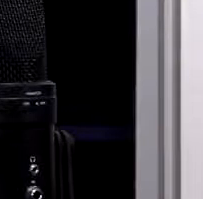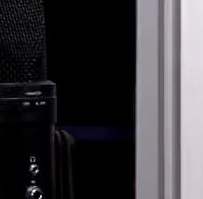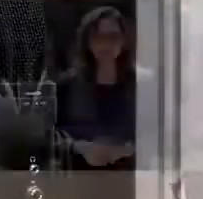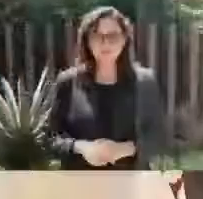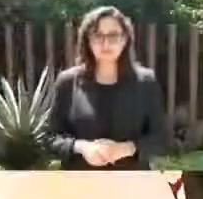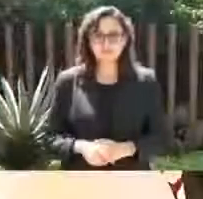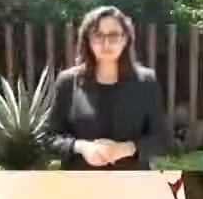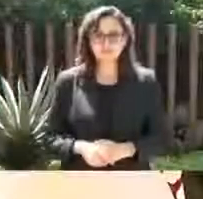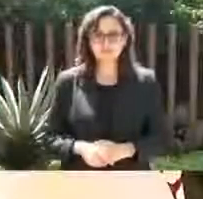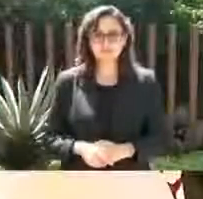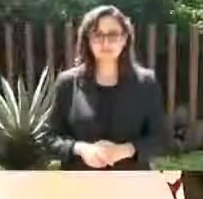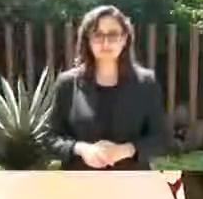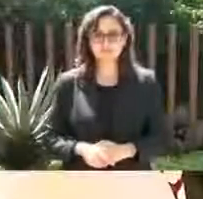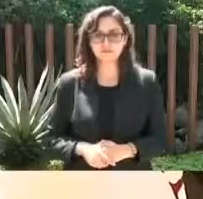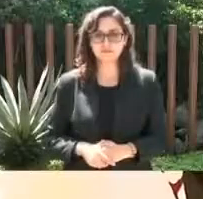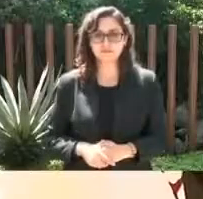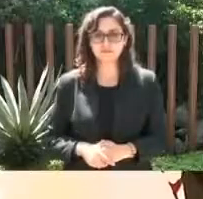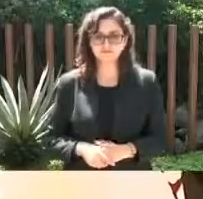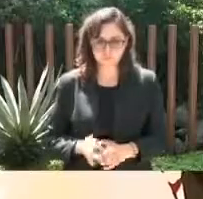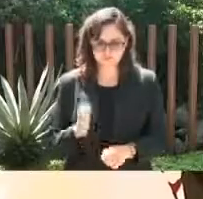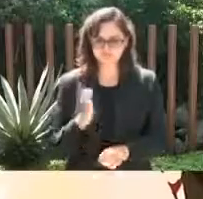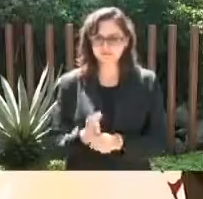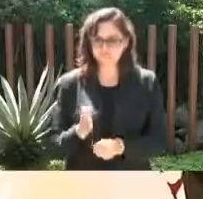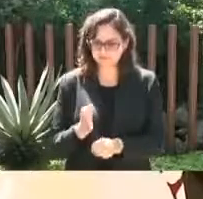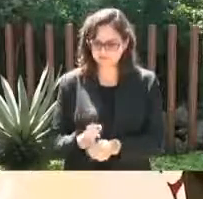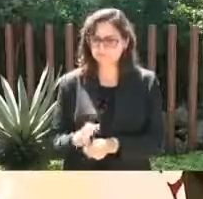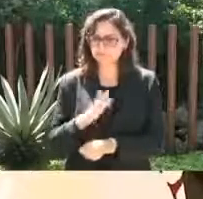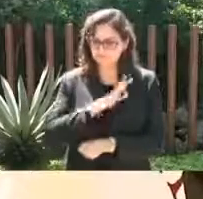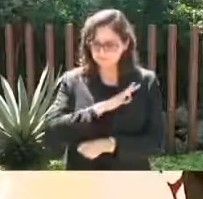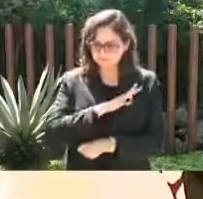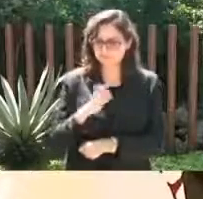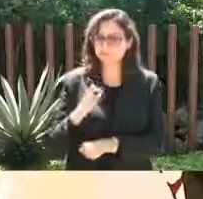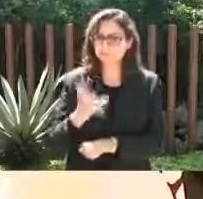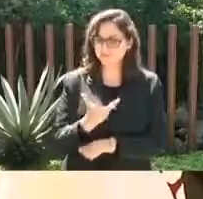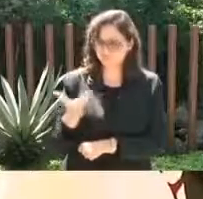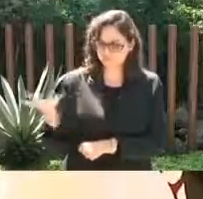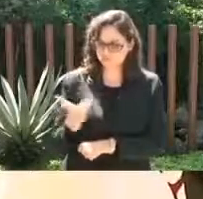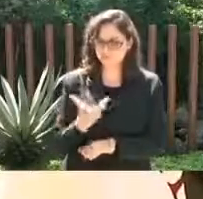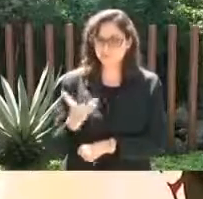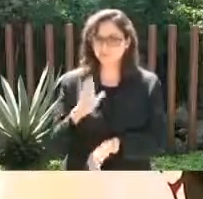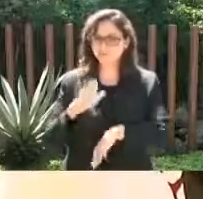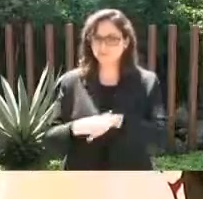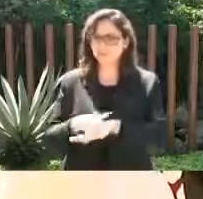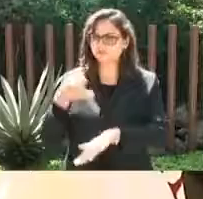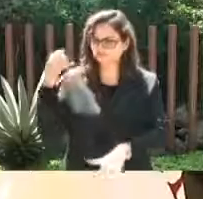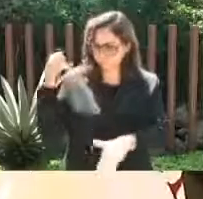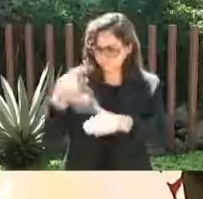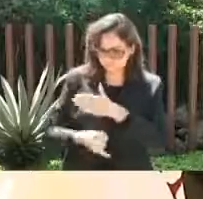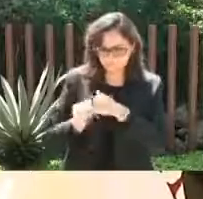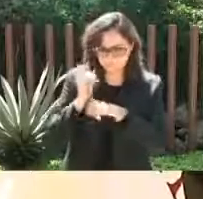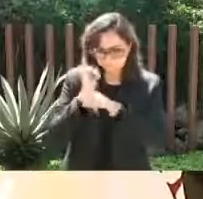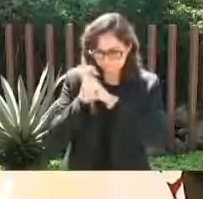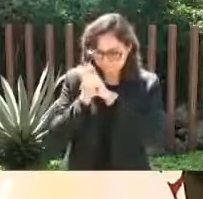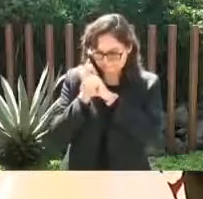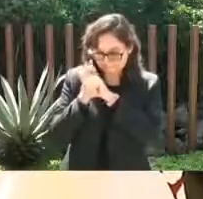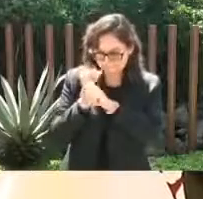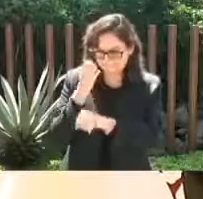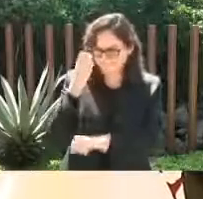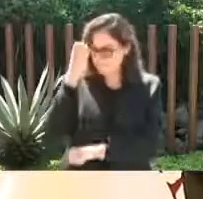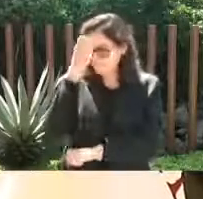el país. Es tiempo todavía de profundizar en el